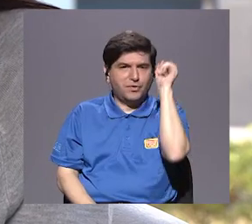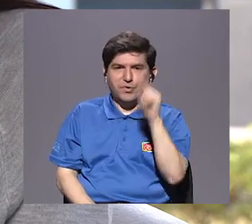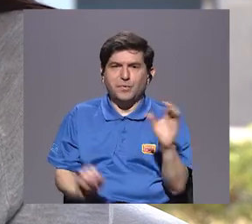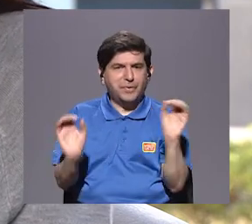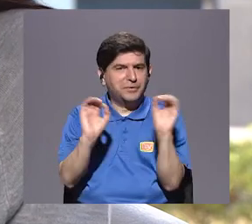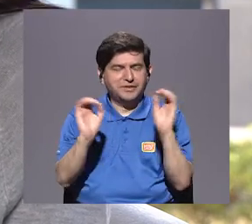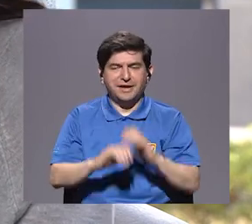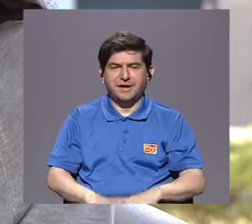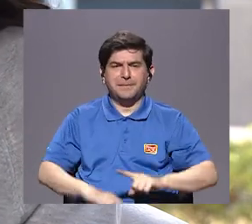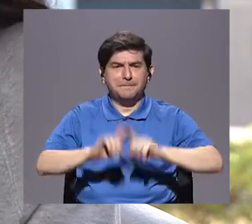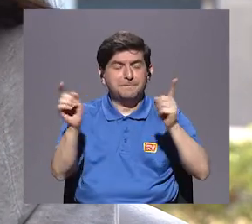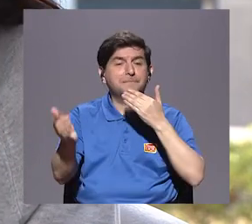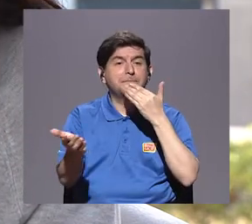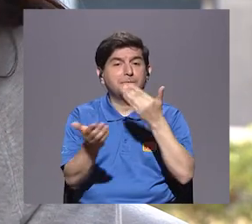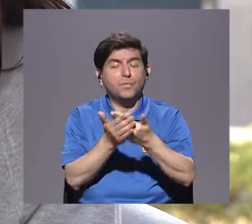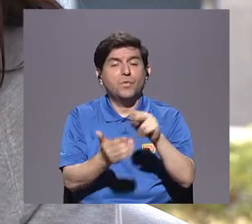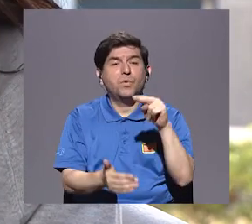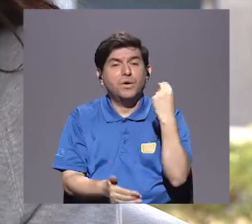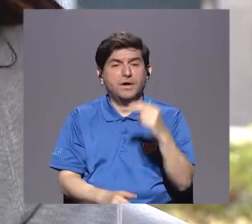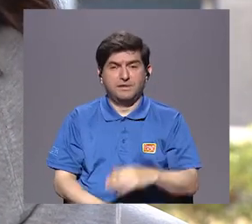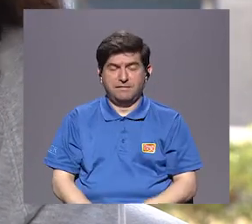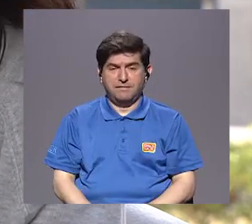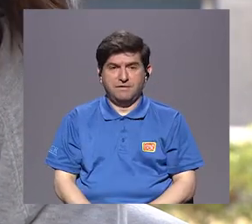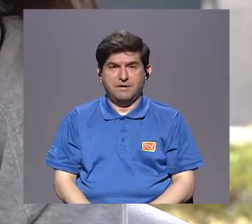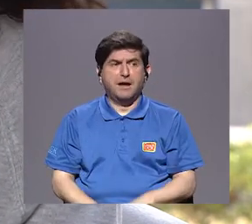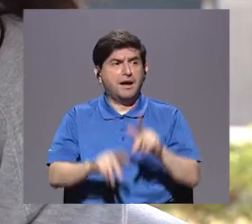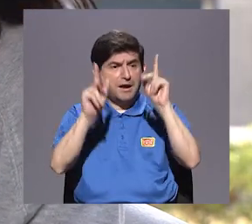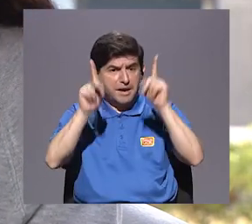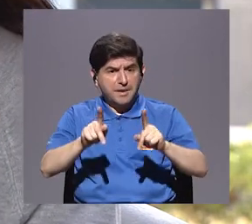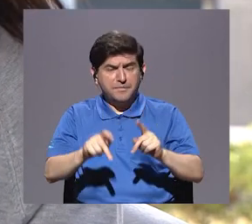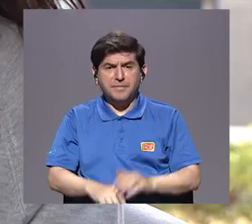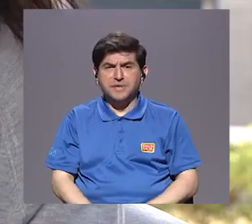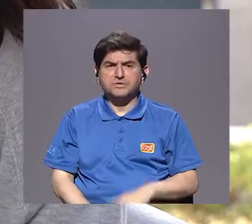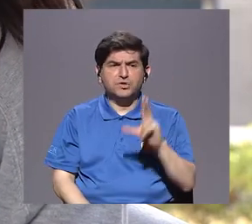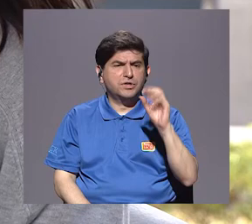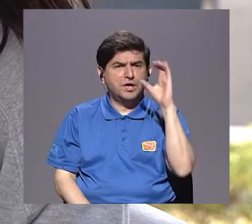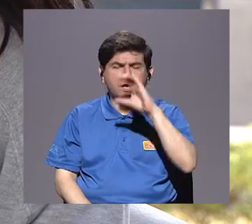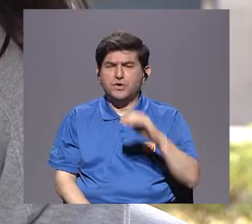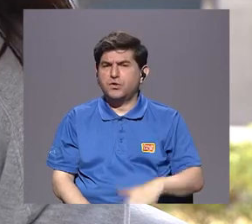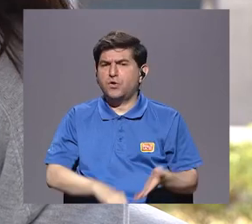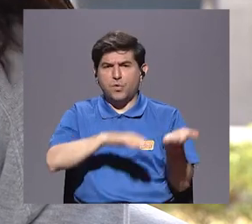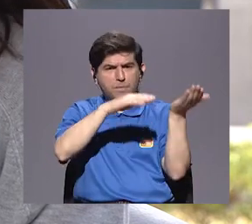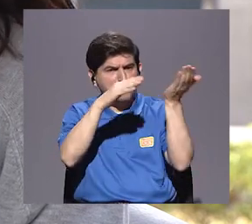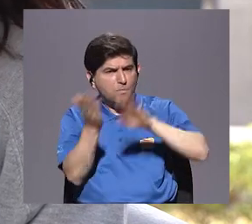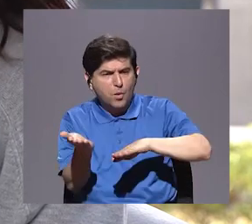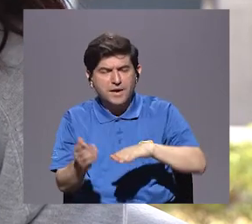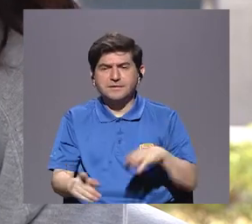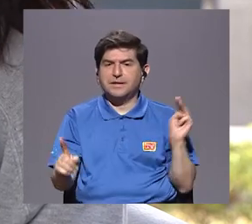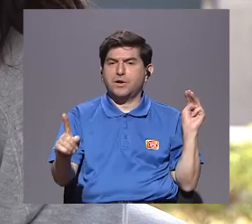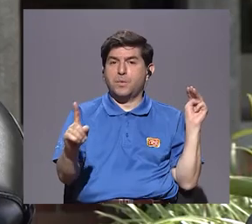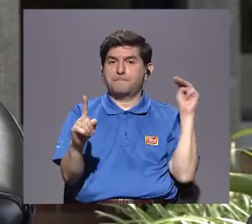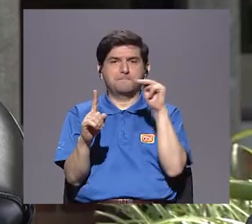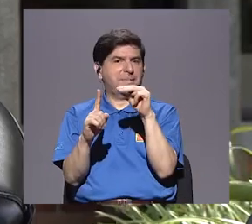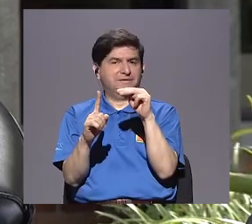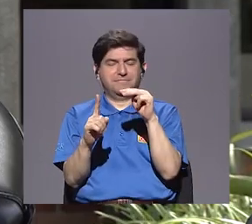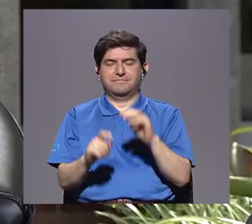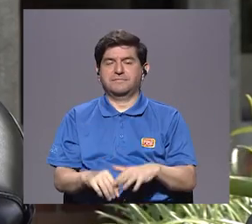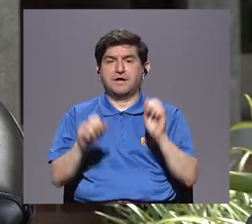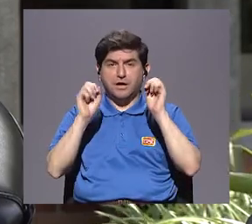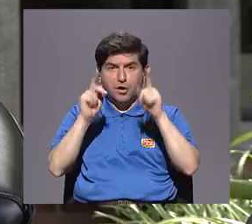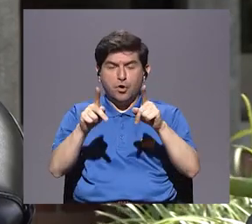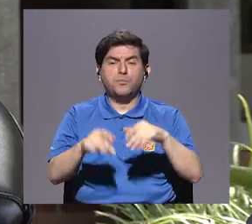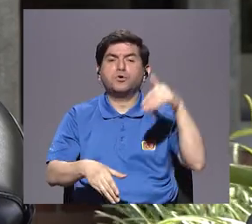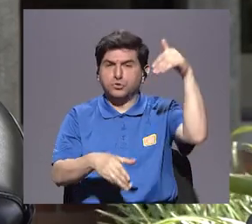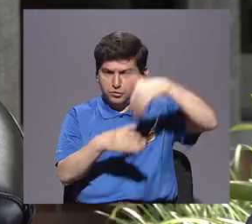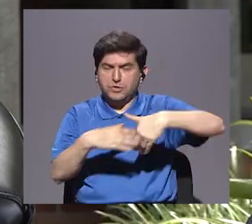pregunto nada. Pero la buena noticia es, como la persona no busca la muerte como la meta, tenemos la posibilidad